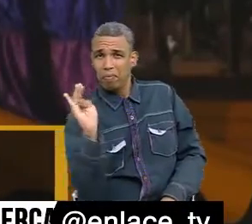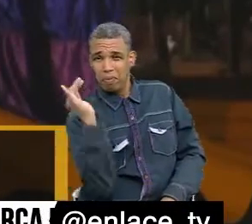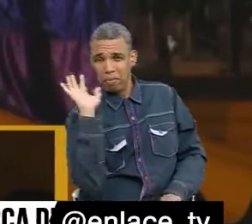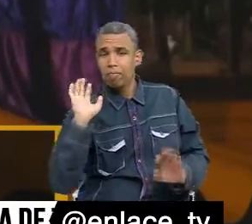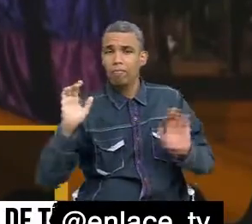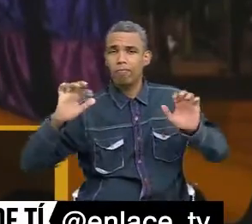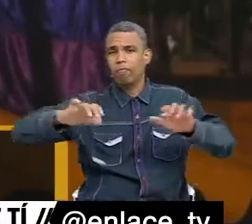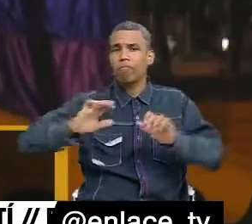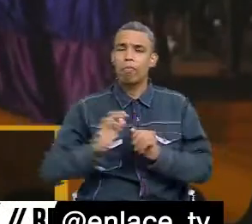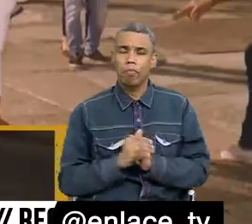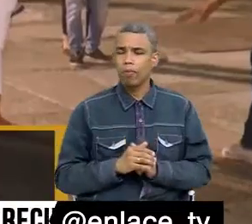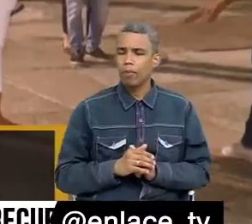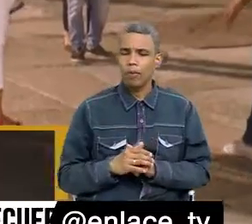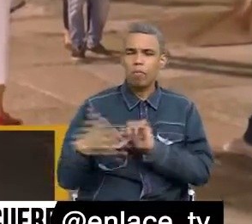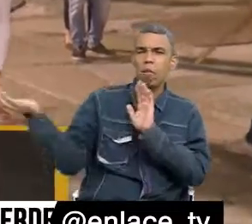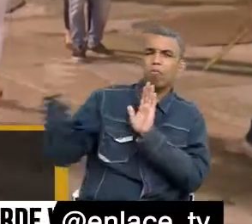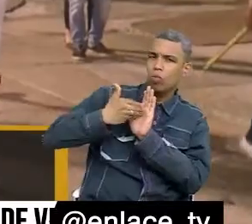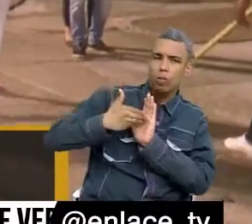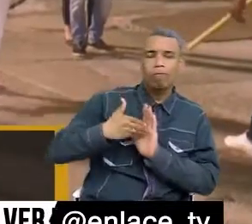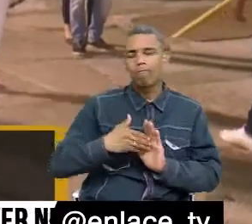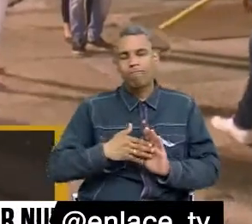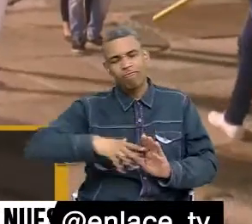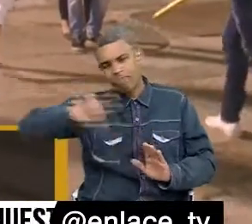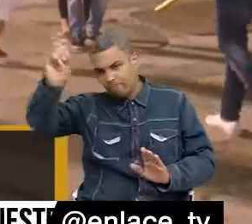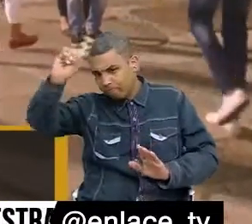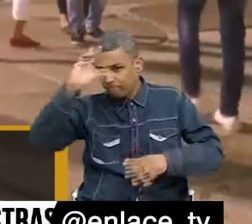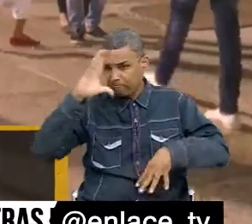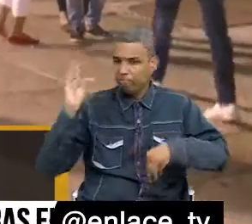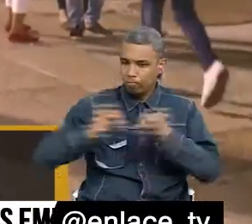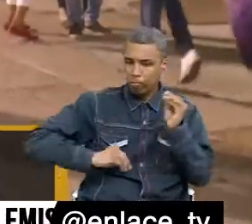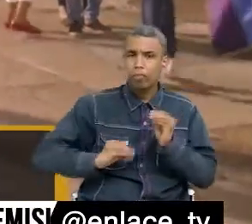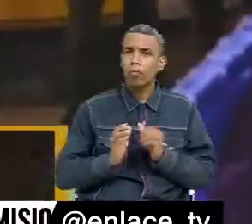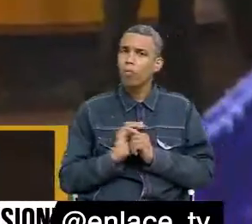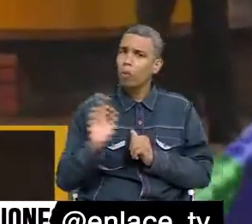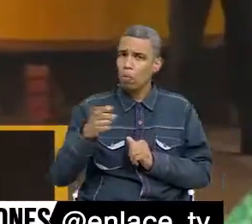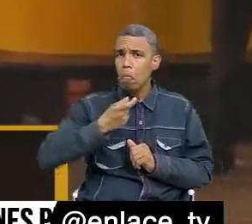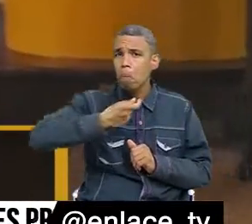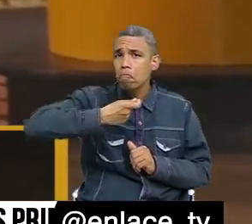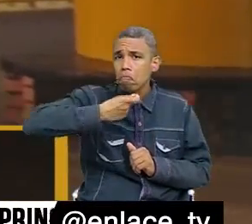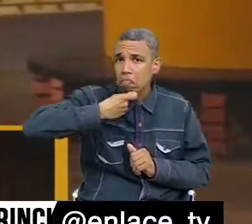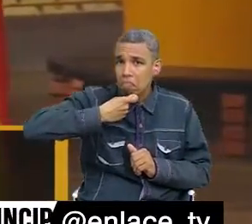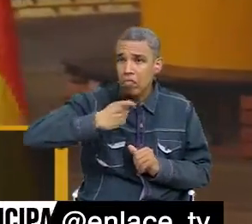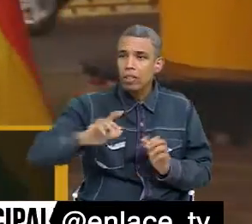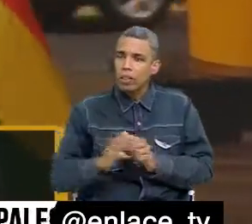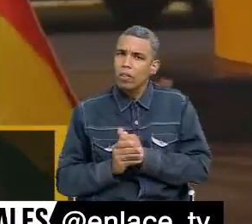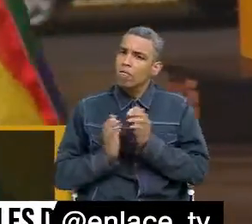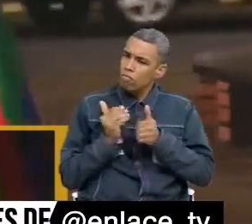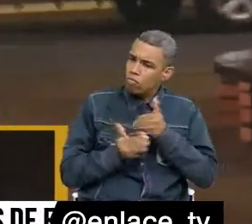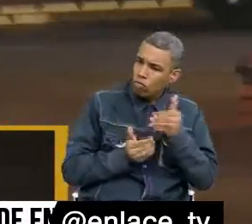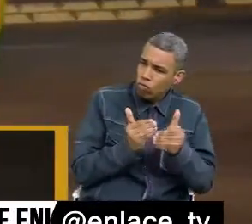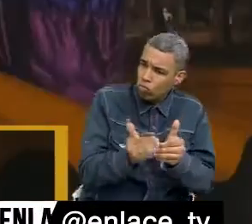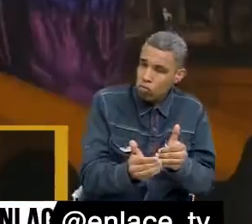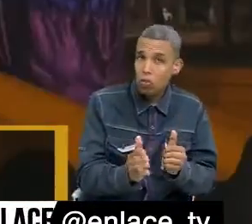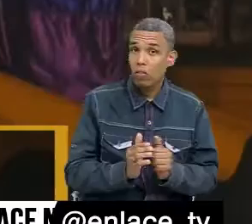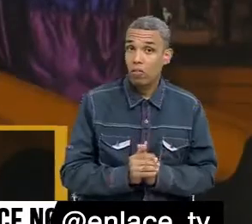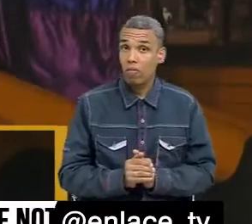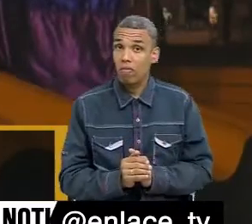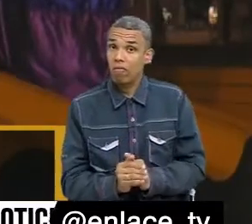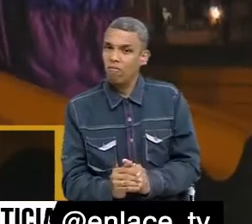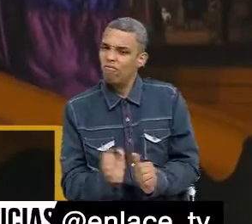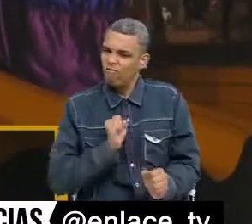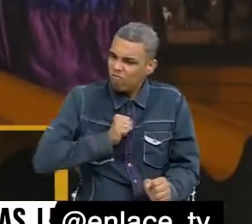al rechazo a la violencia. A través de sus luchas, esta comunidad ha ganado espacios y reivindicado derechos en la sociedad. Todavía,